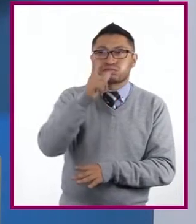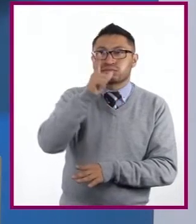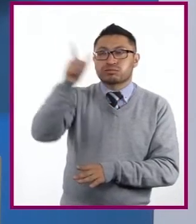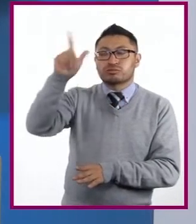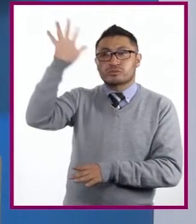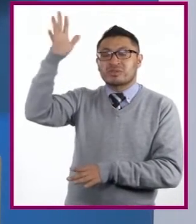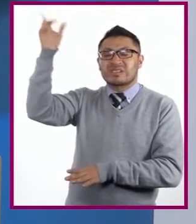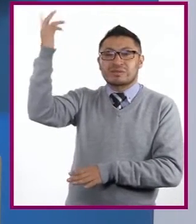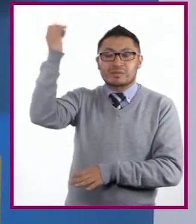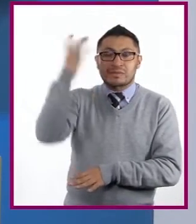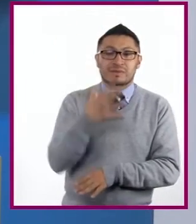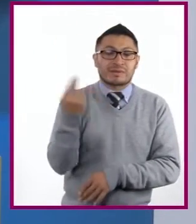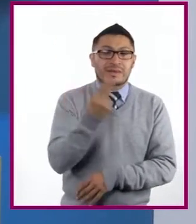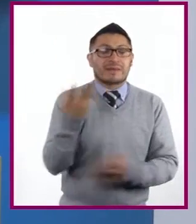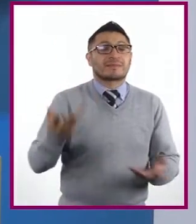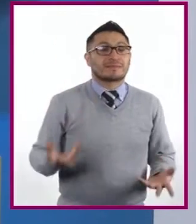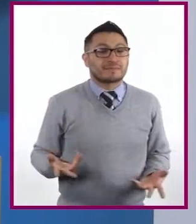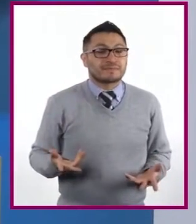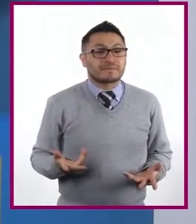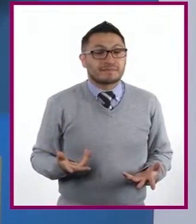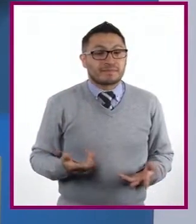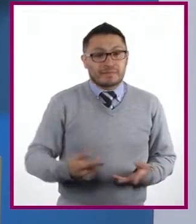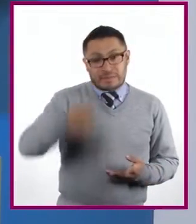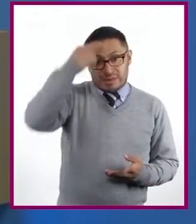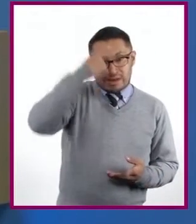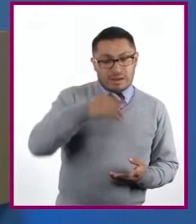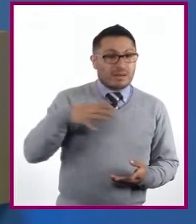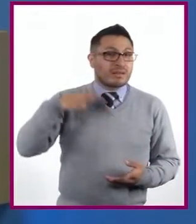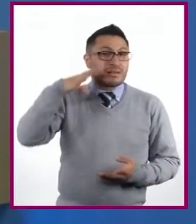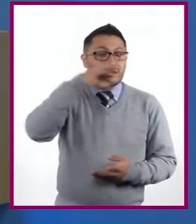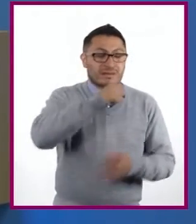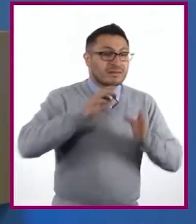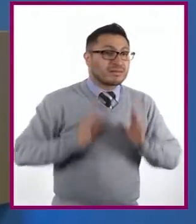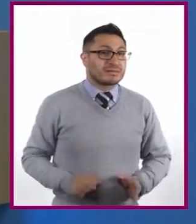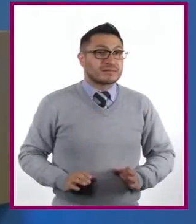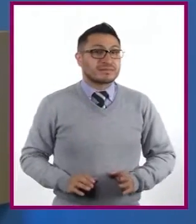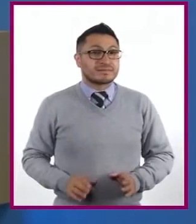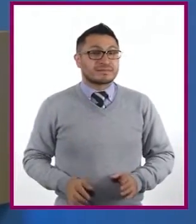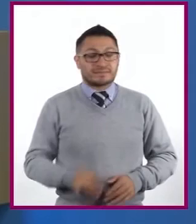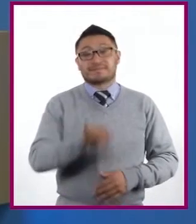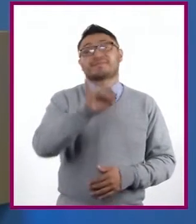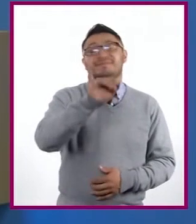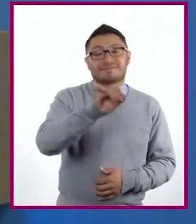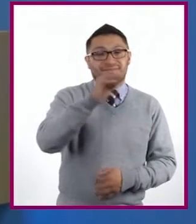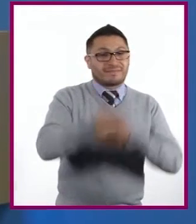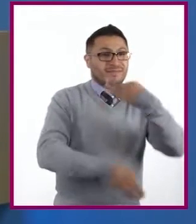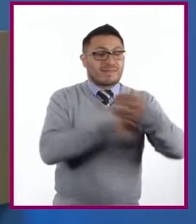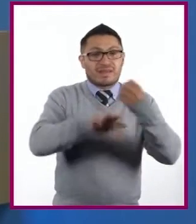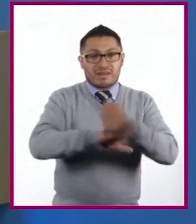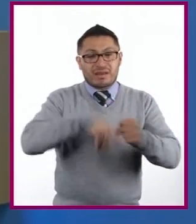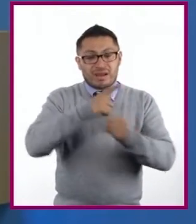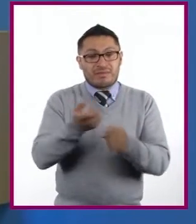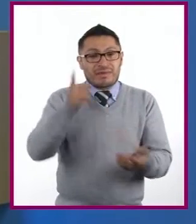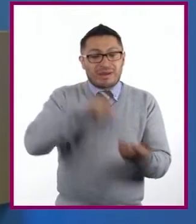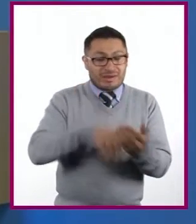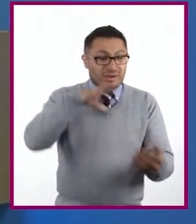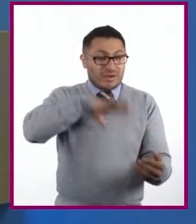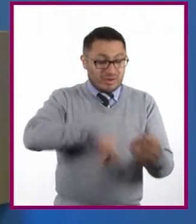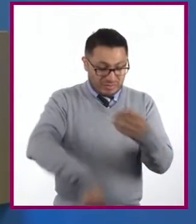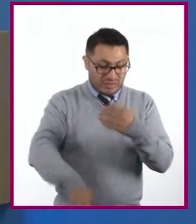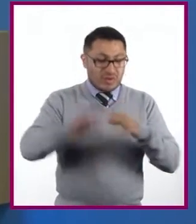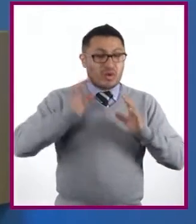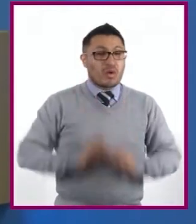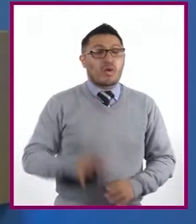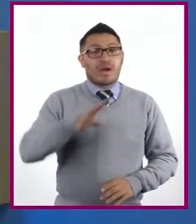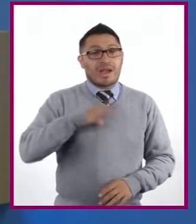sol es para calentarse. Efectivamente, todos los animales producen calor a partir del